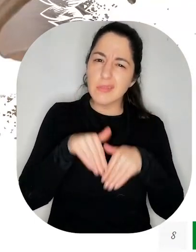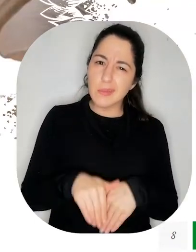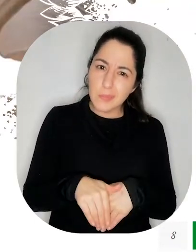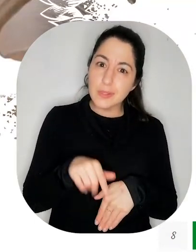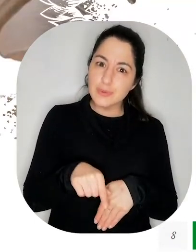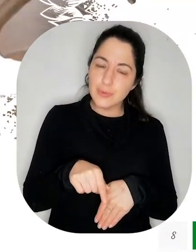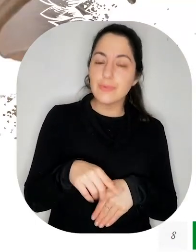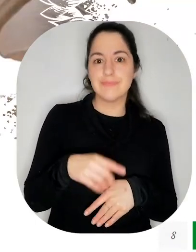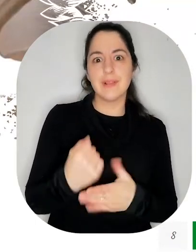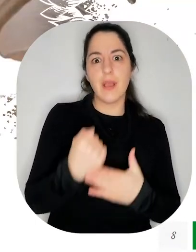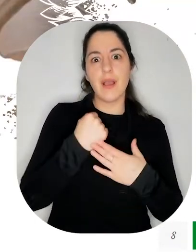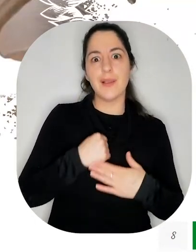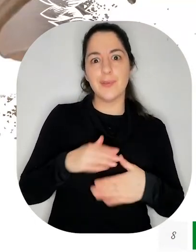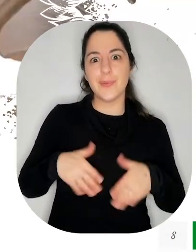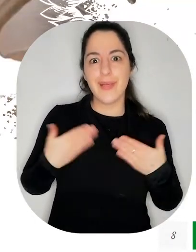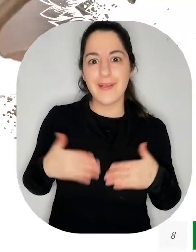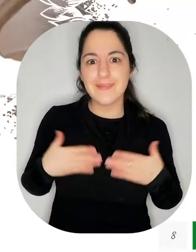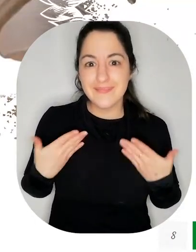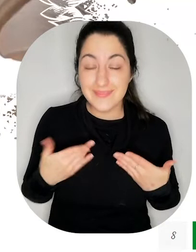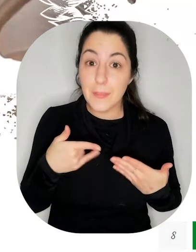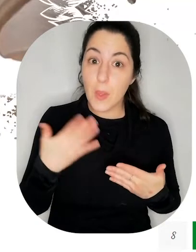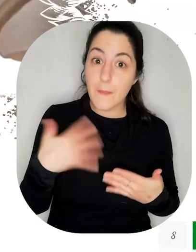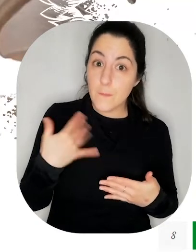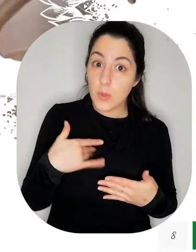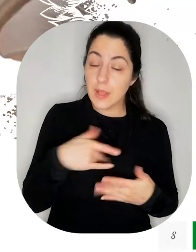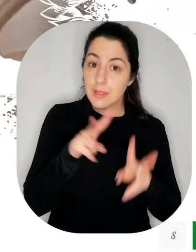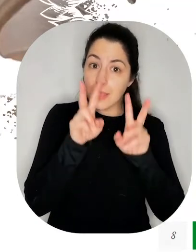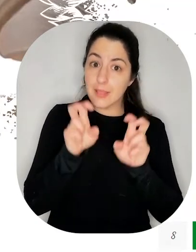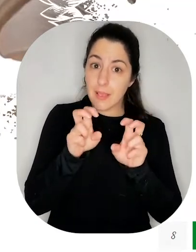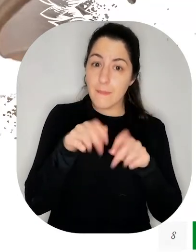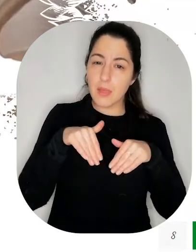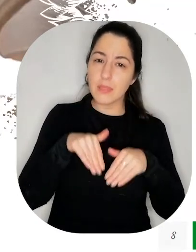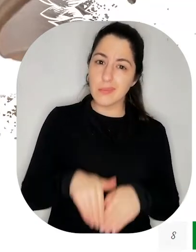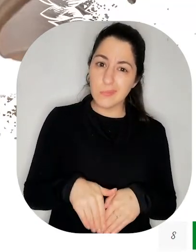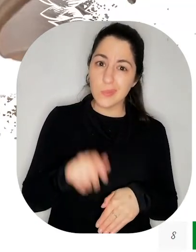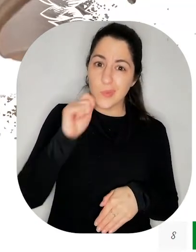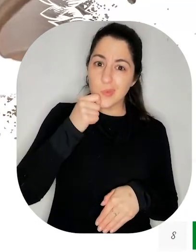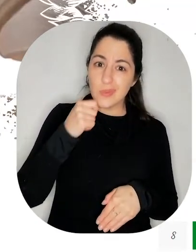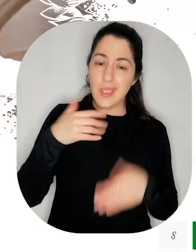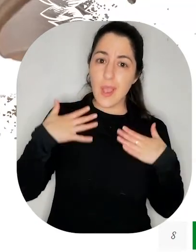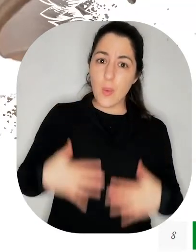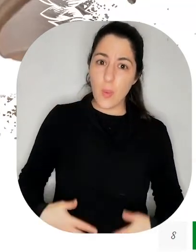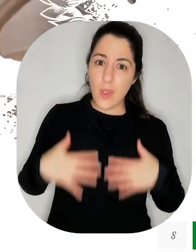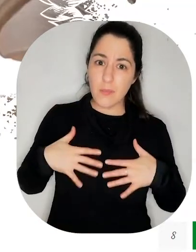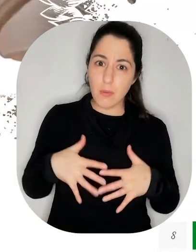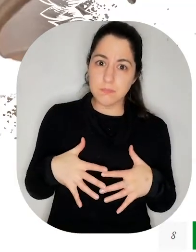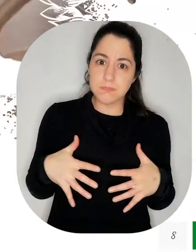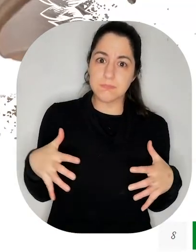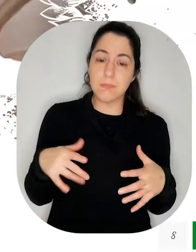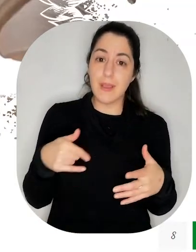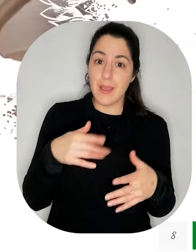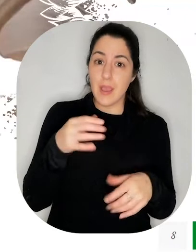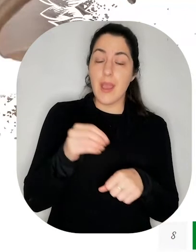efectos antidepresivos. Como hoy en día se sabe que parte importante de la depresión tiene que ver con un estado inflamatorio del